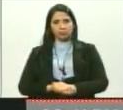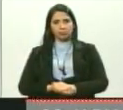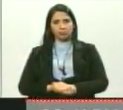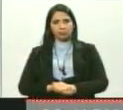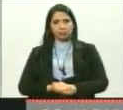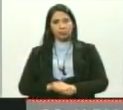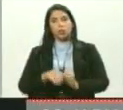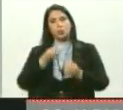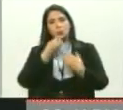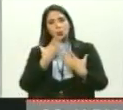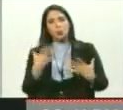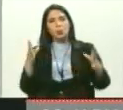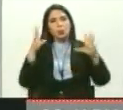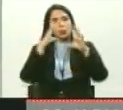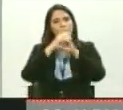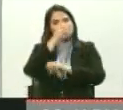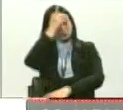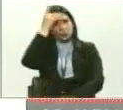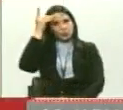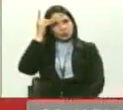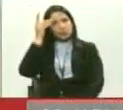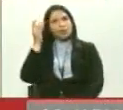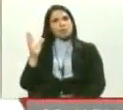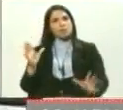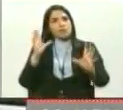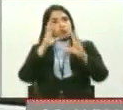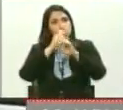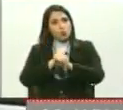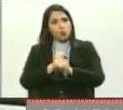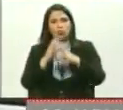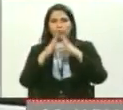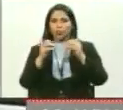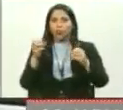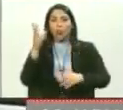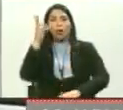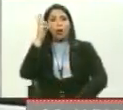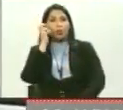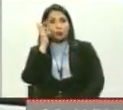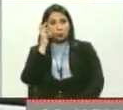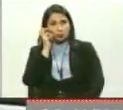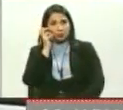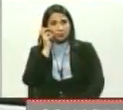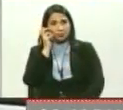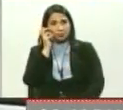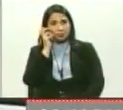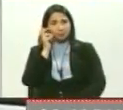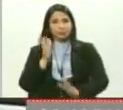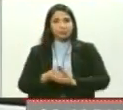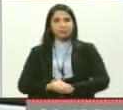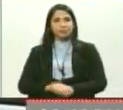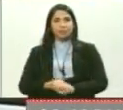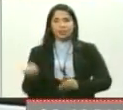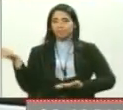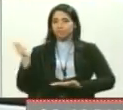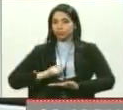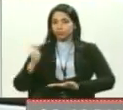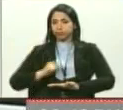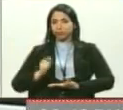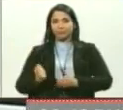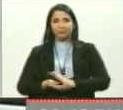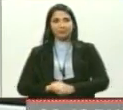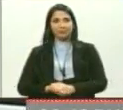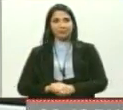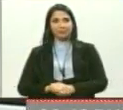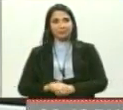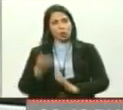Sí, buenas noches, Diosdado, y buenas noches a todos los que escuchan con el mazo dando. Epa,